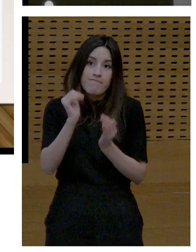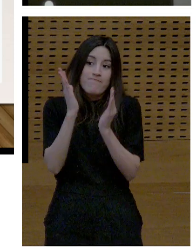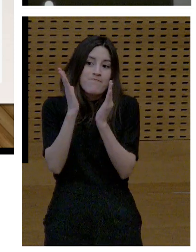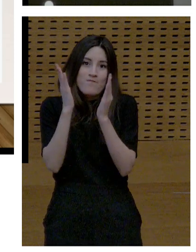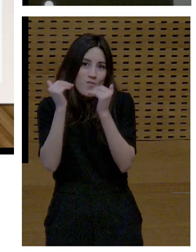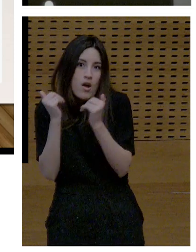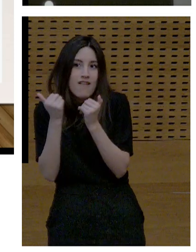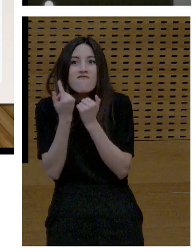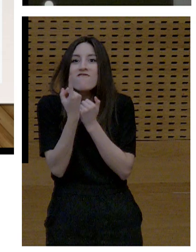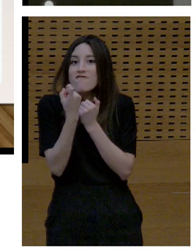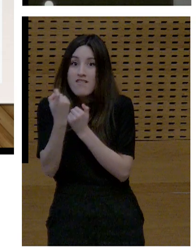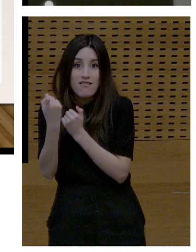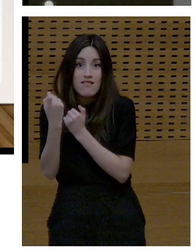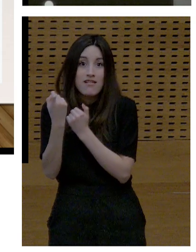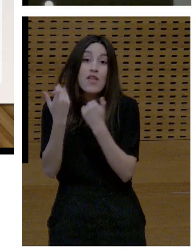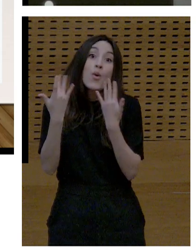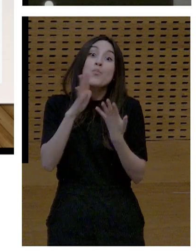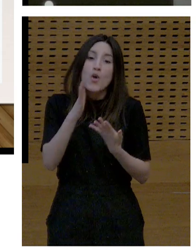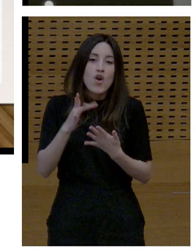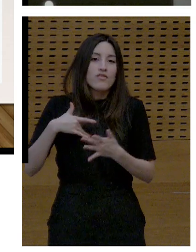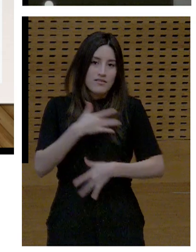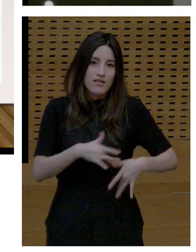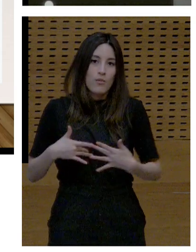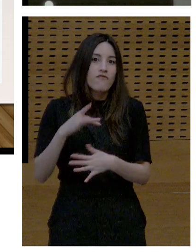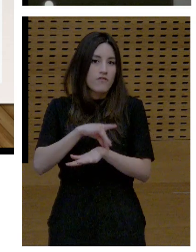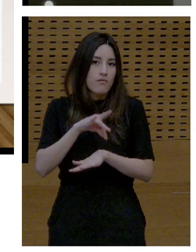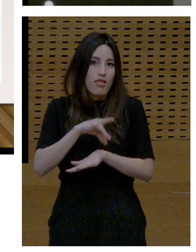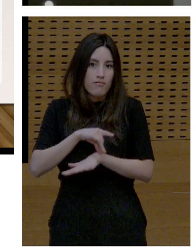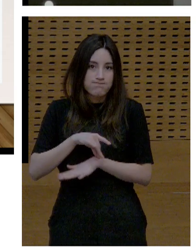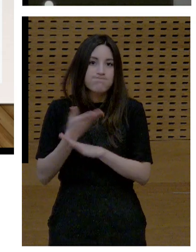Esa falta de dopamina produce los síntomas de la enfermedad.